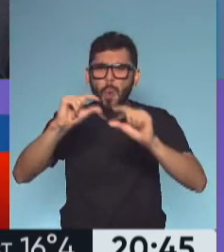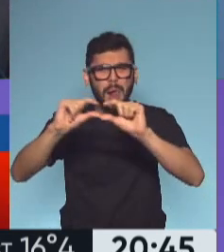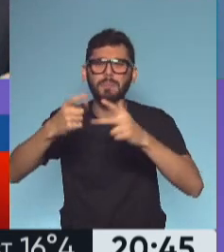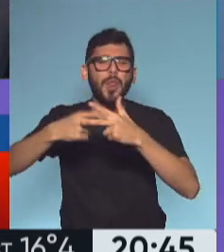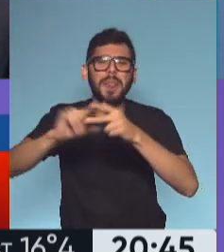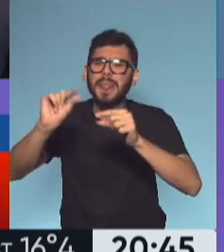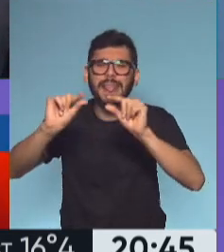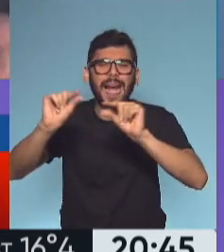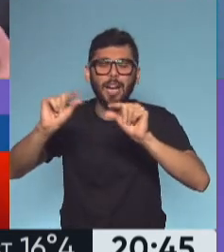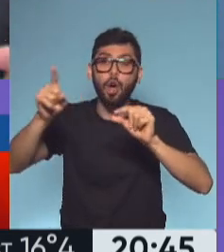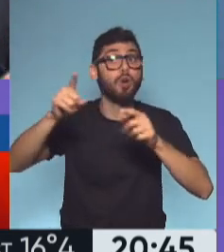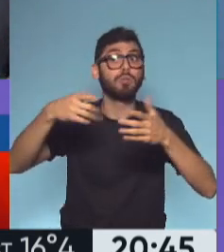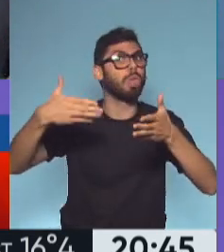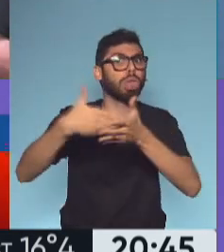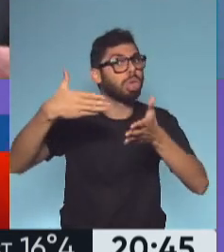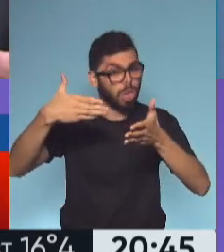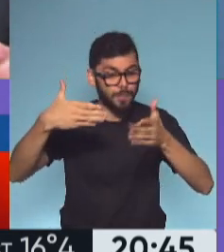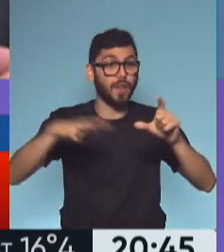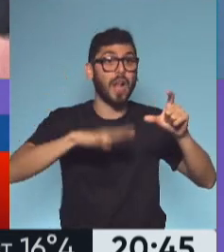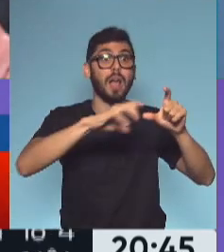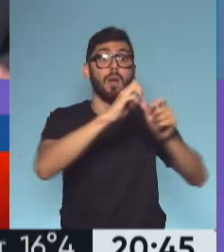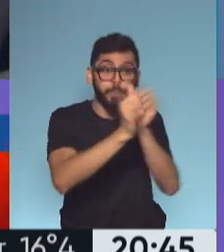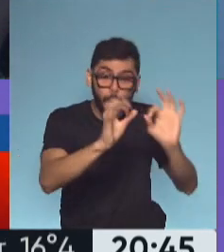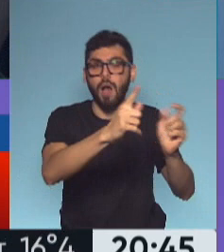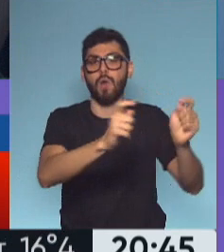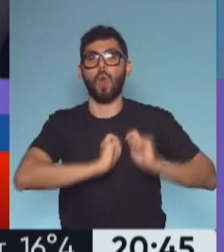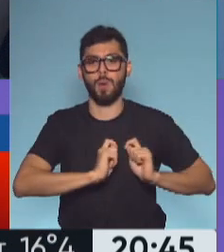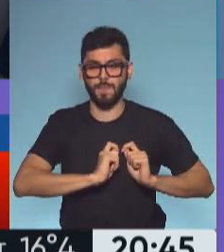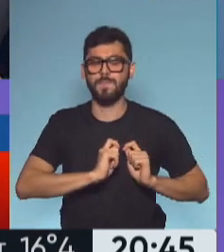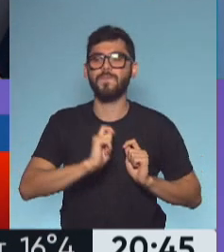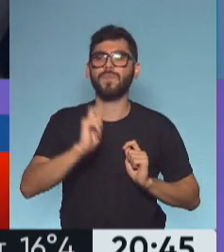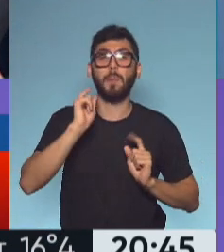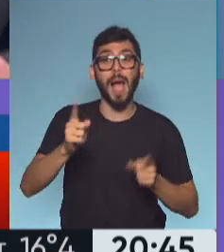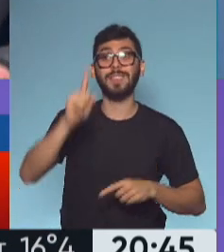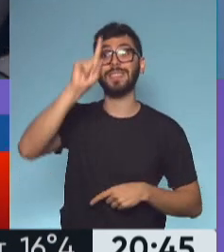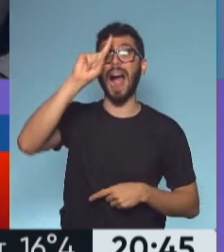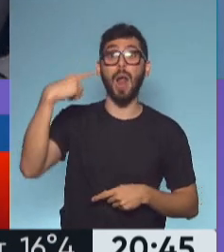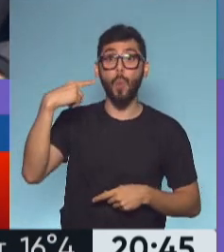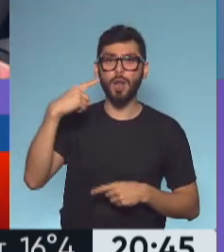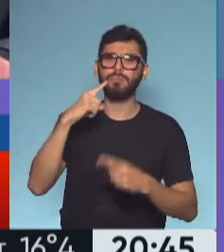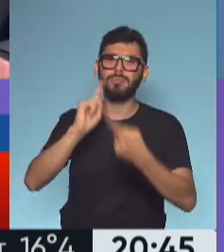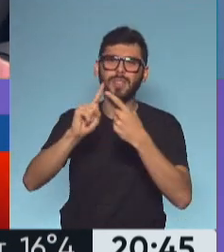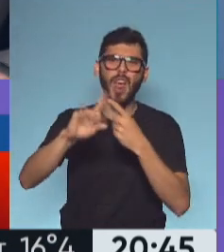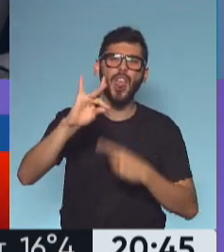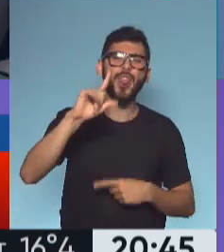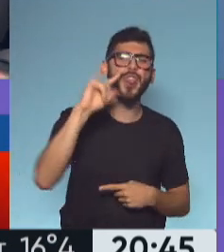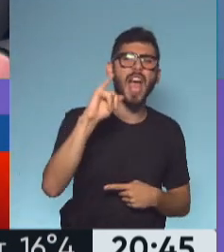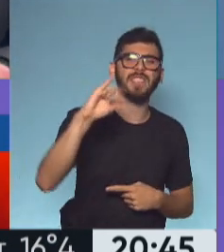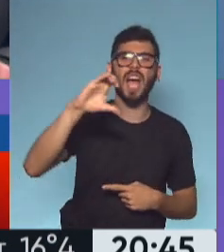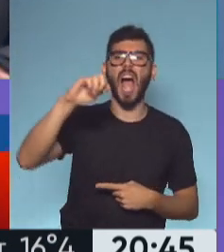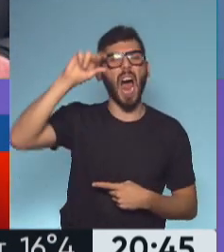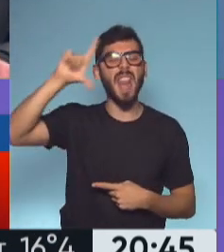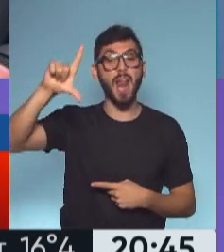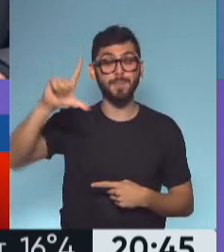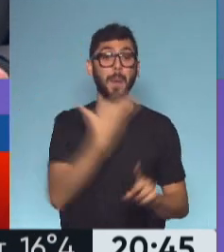técnica, pero vienen demoradas. Y dos cosas importantes: el presidente Alberto Fernández está en contacto con Díaz-Canel, presidente de Cuba,